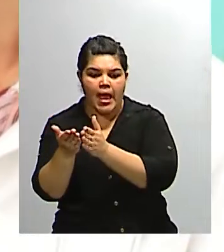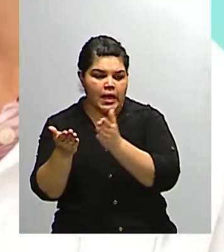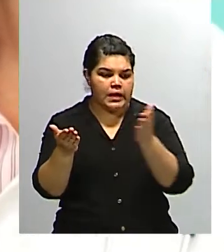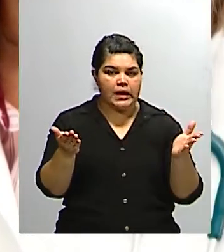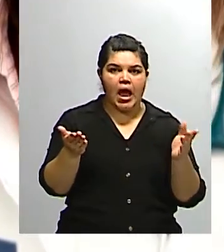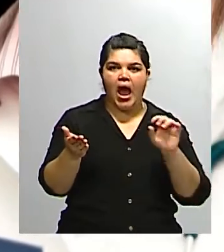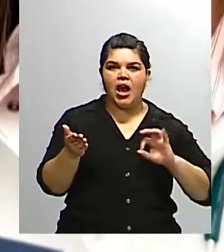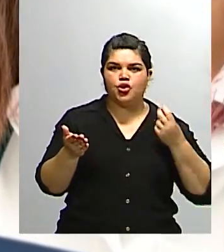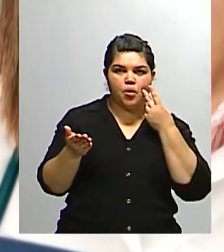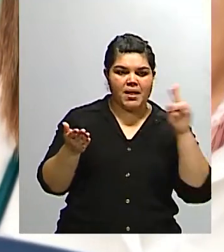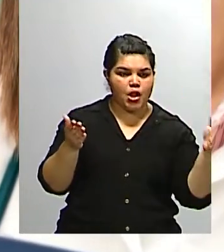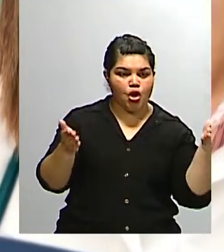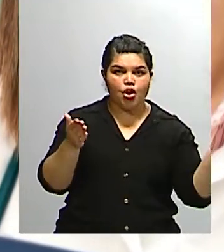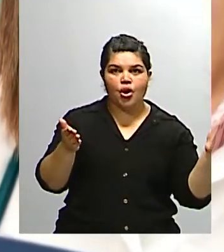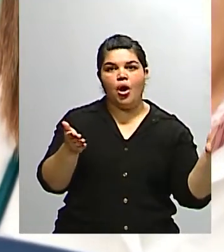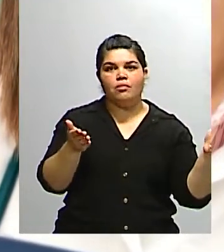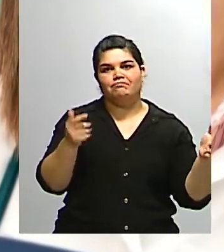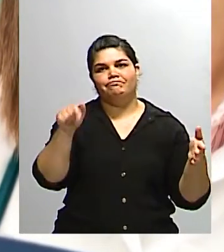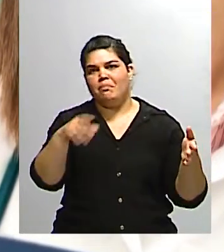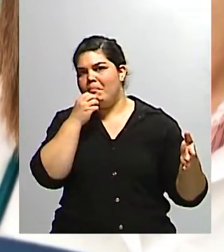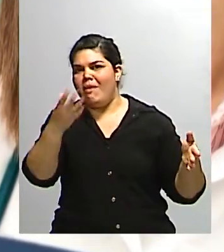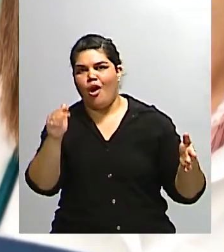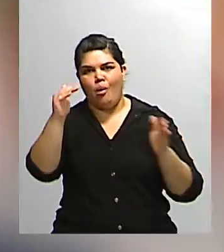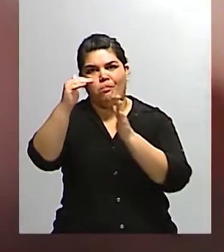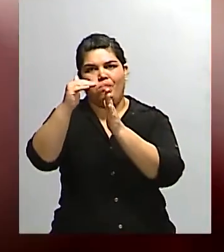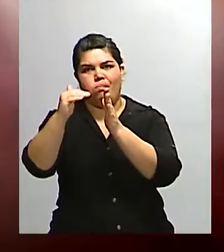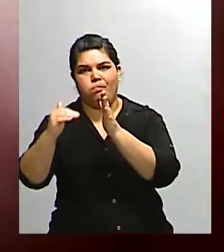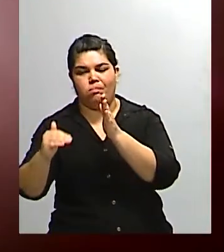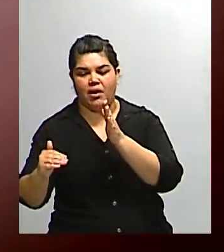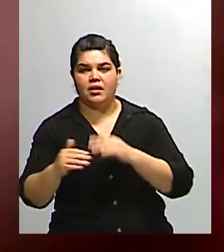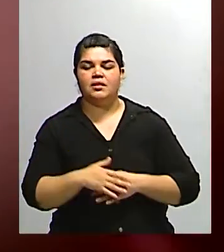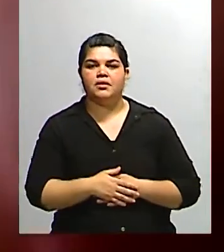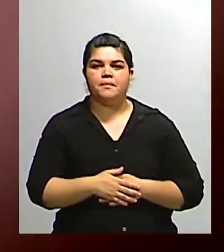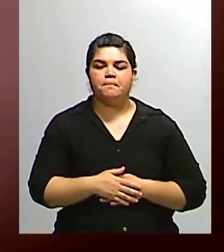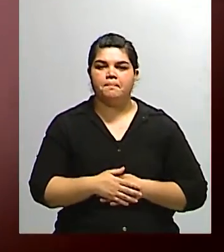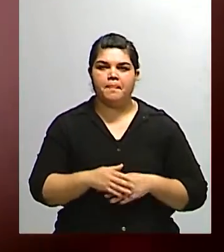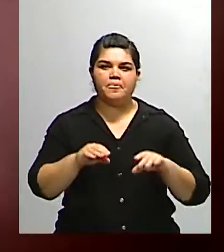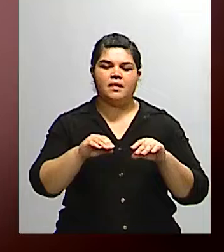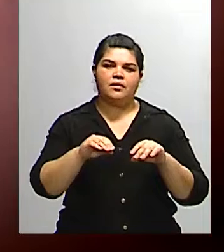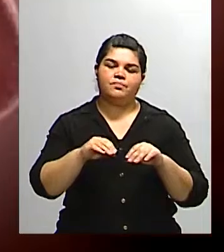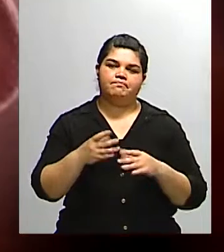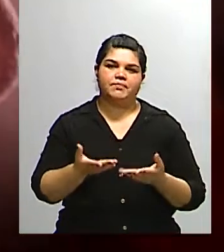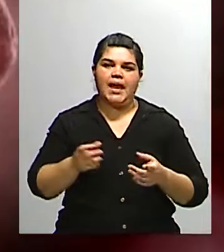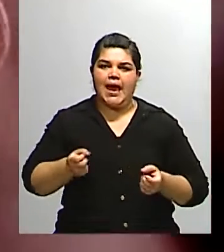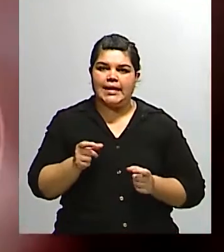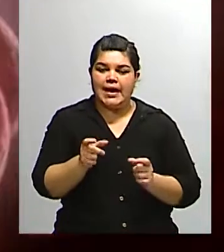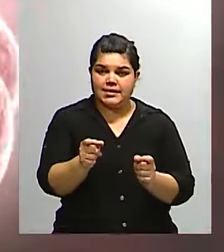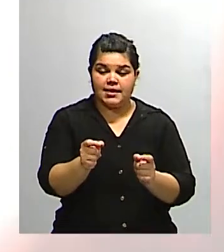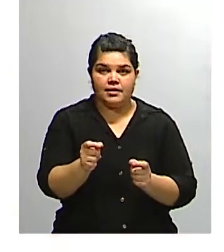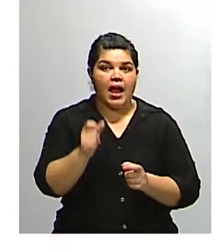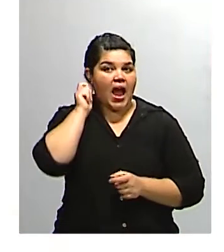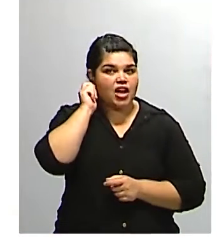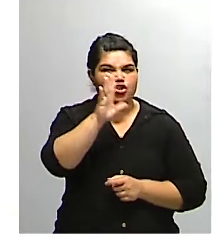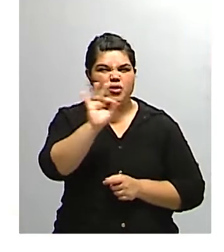Las tasas de mortalidad por cáncer de mama más elevadas se van entre los 50 y los 80 años o más, ¿sí? Más